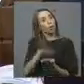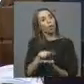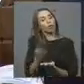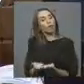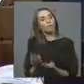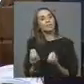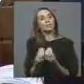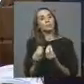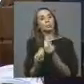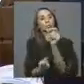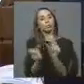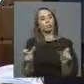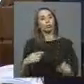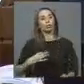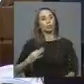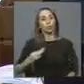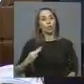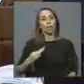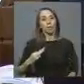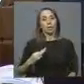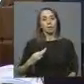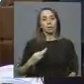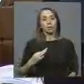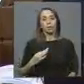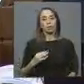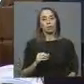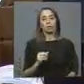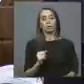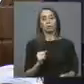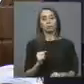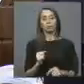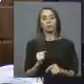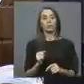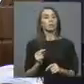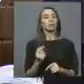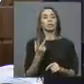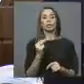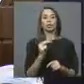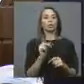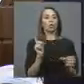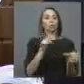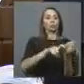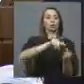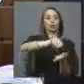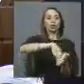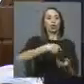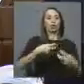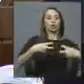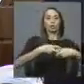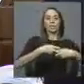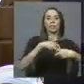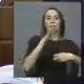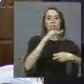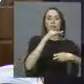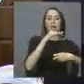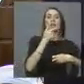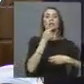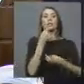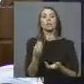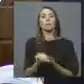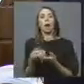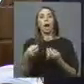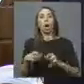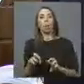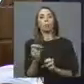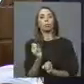muchos ciudadanos especialmente que no están en el mundo del sindicalismo pero que quisieran ver más oportunidades de